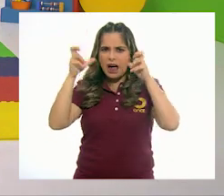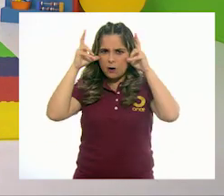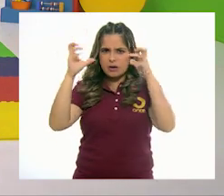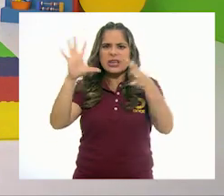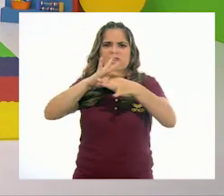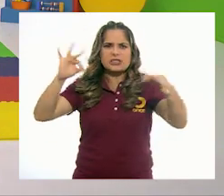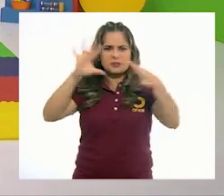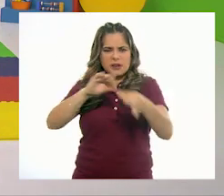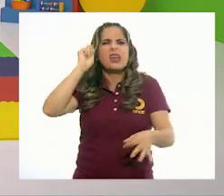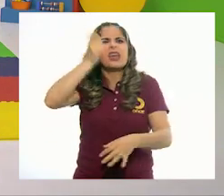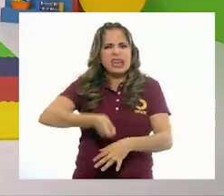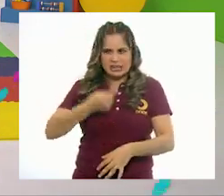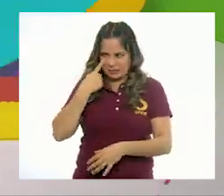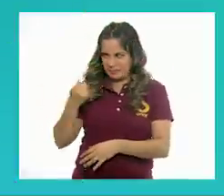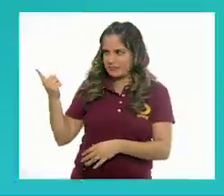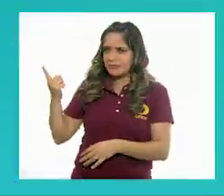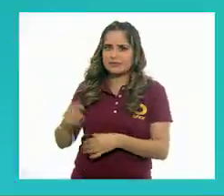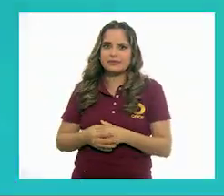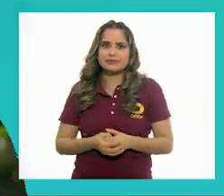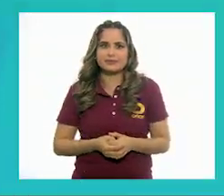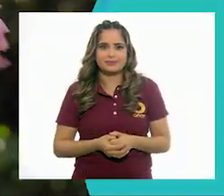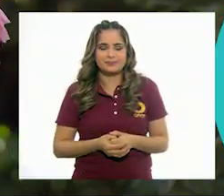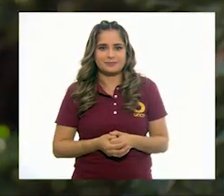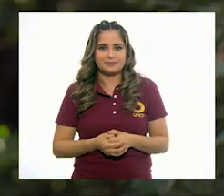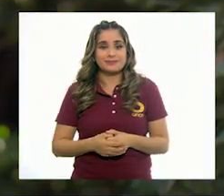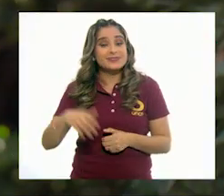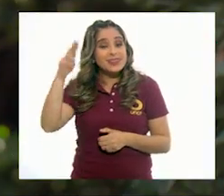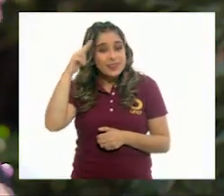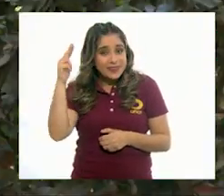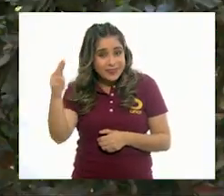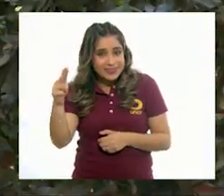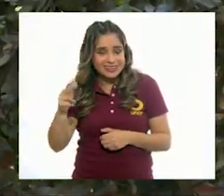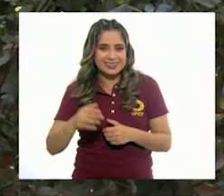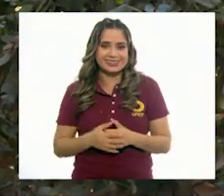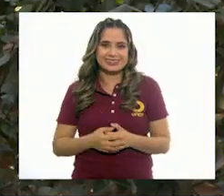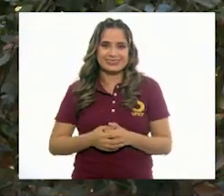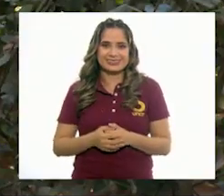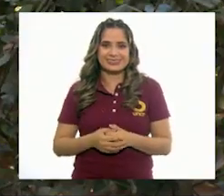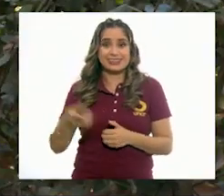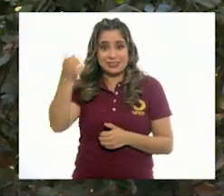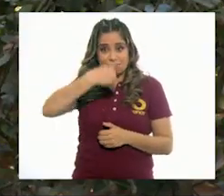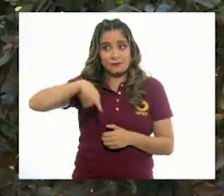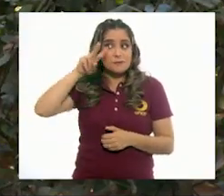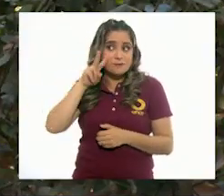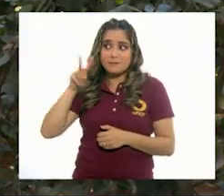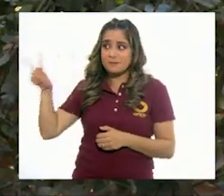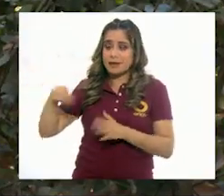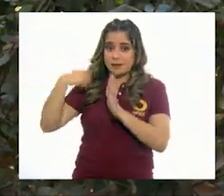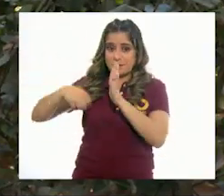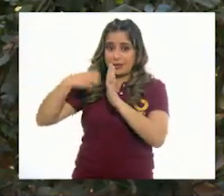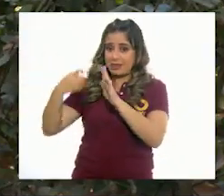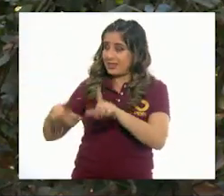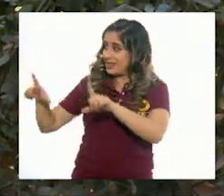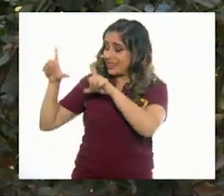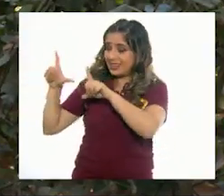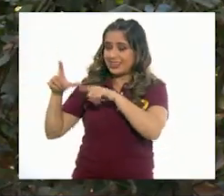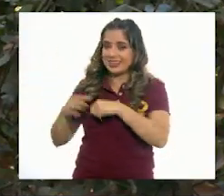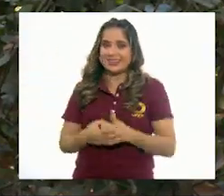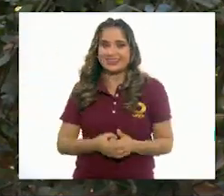Ajo Listo. ¡Adelante, Ajo Listo! ¡Hola! ¡Vamos a ver el siguiente video!